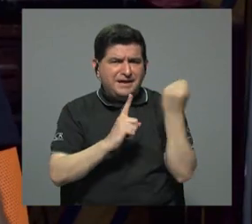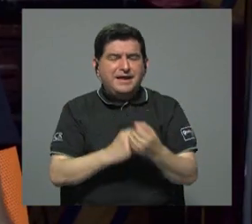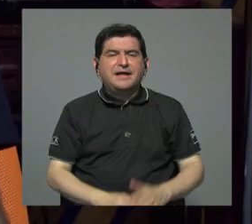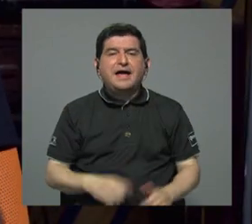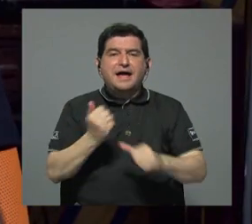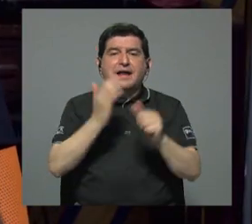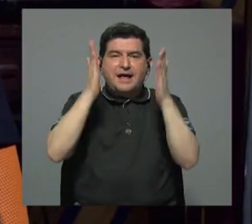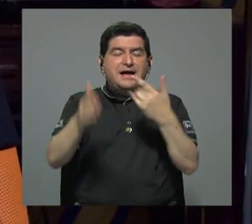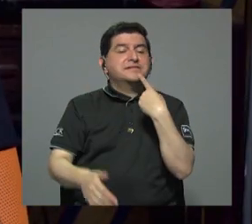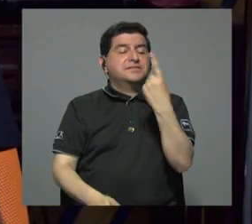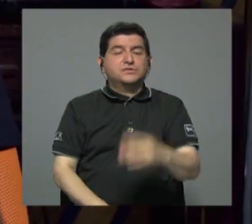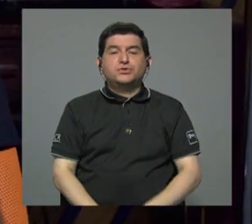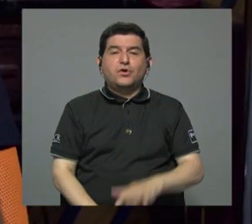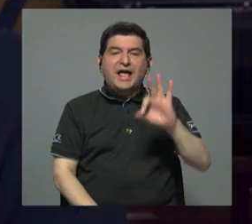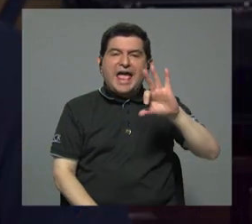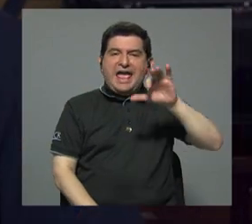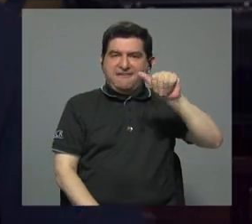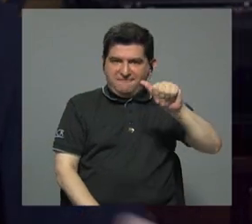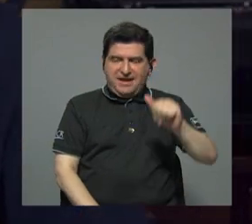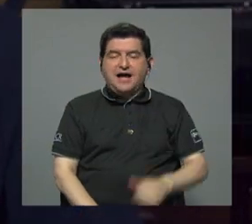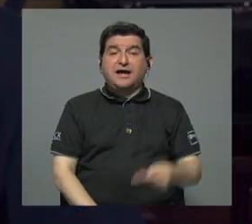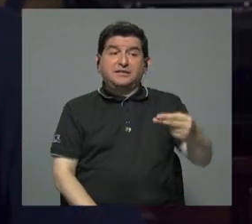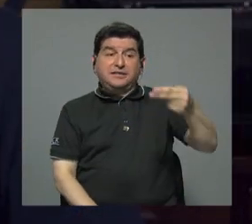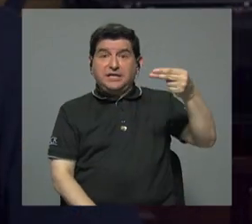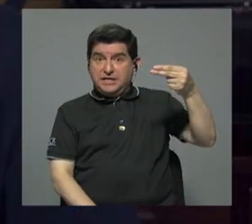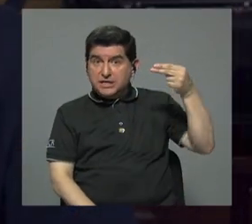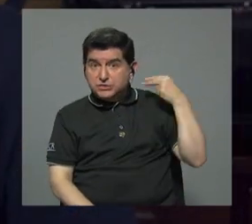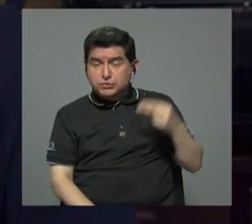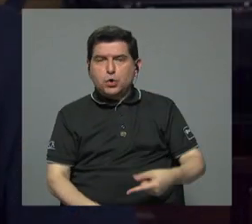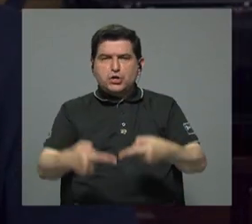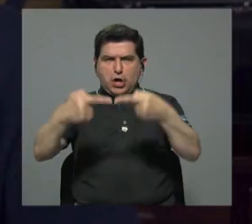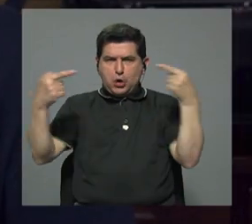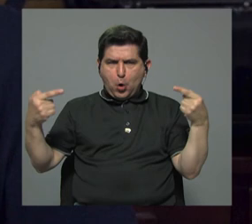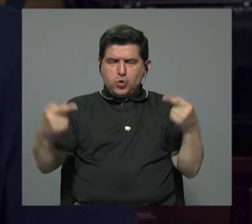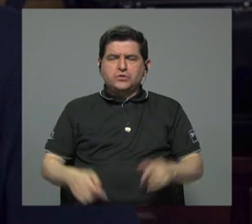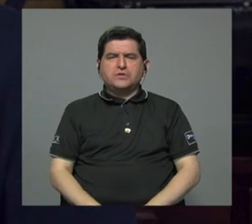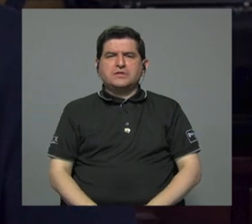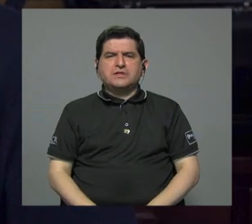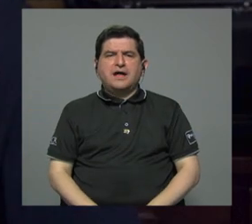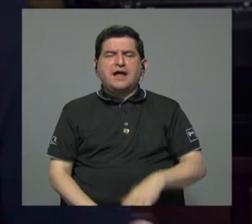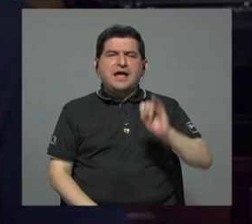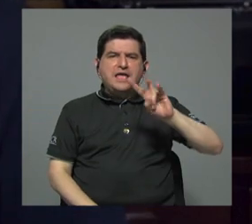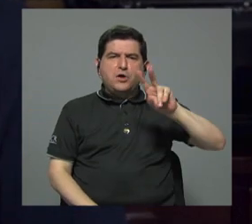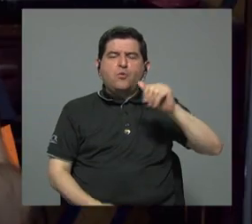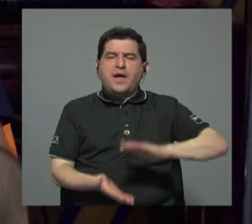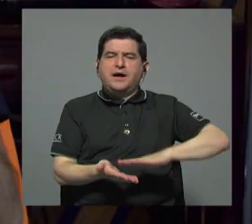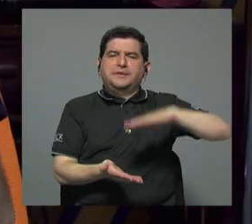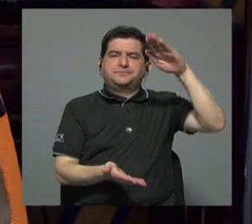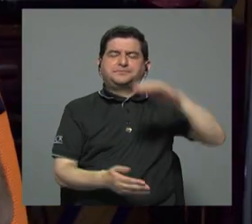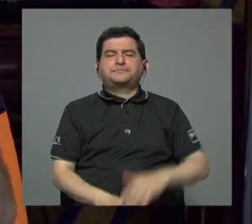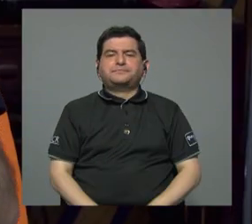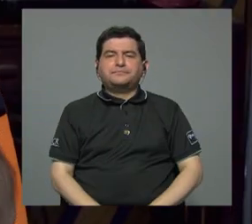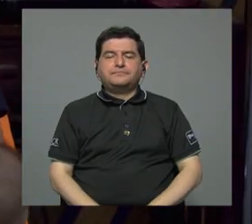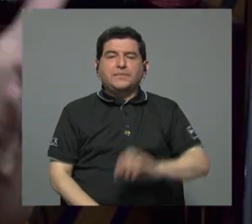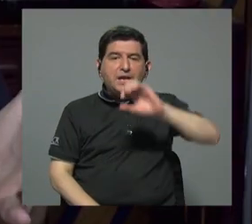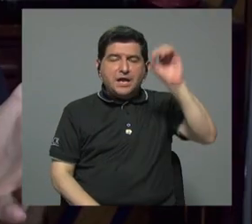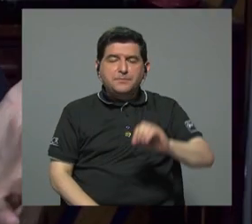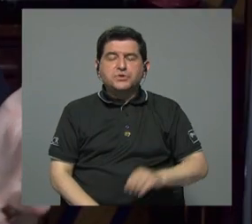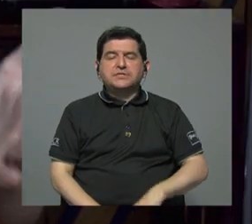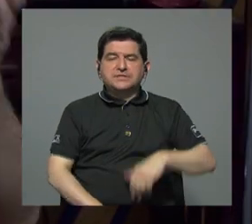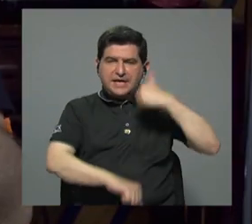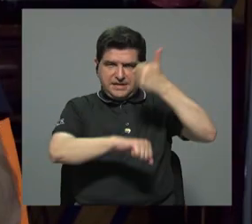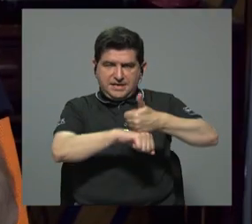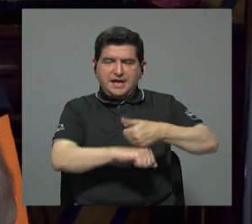asesor afirmó que el frente amplio históricamente se ha opuesto a que la tarifa general del iva se aumente la tasa general hoy está